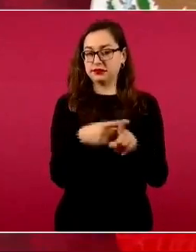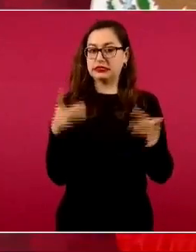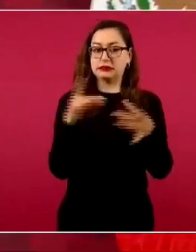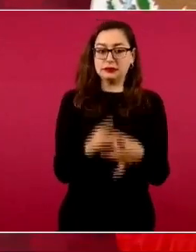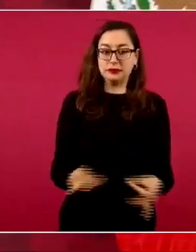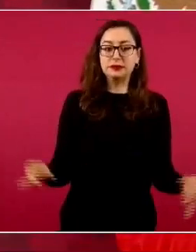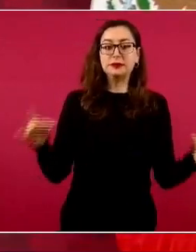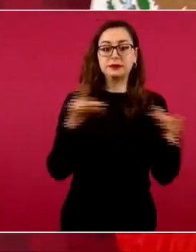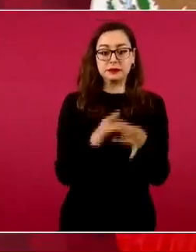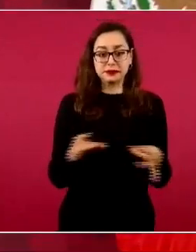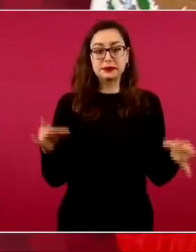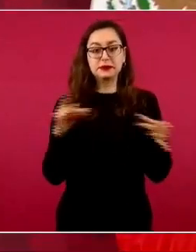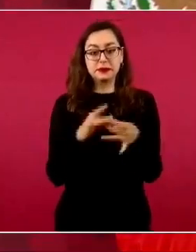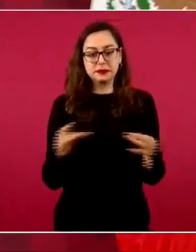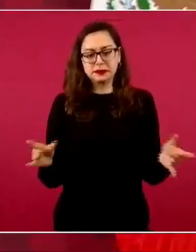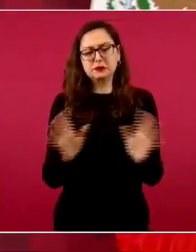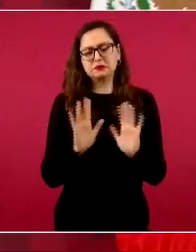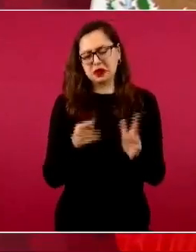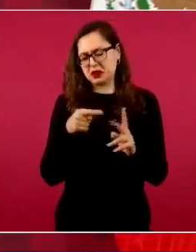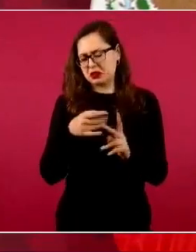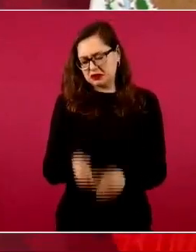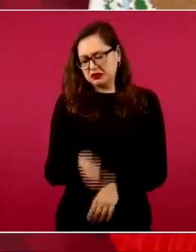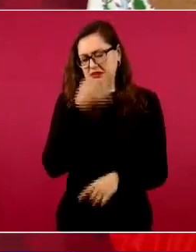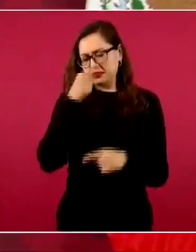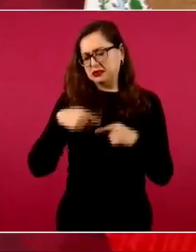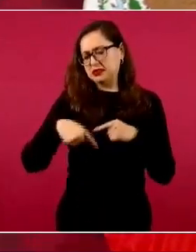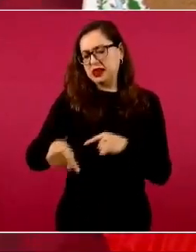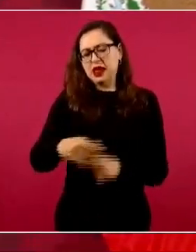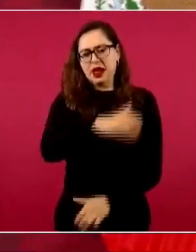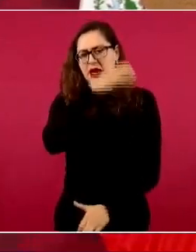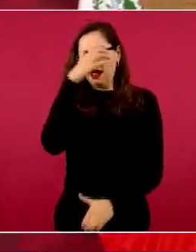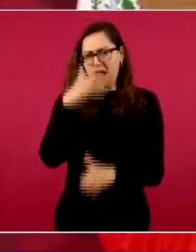Entonces yo espero que termine bien. El